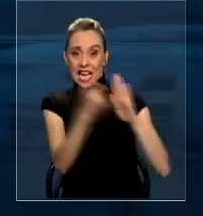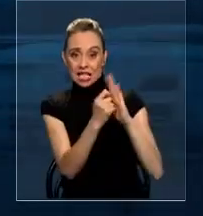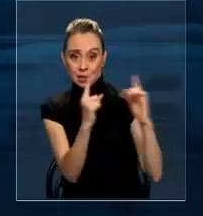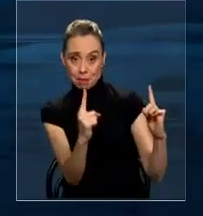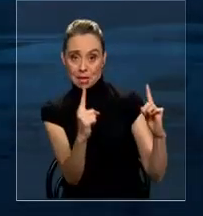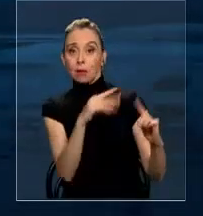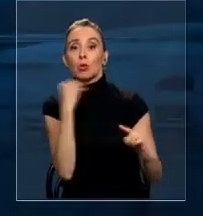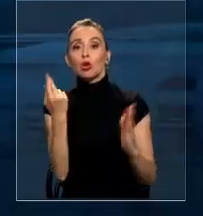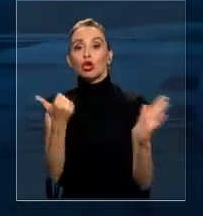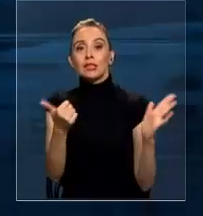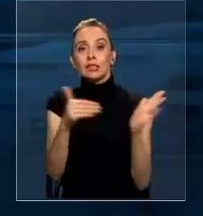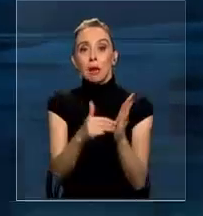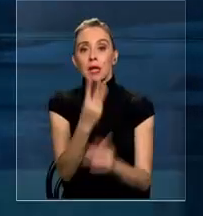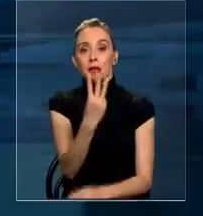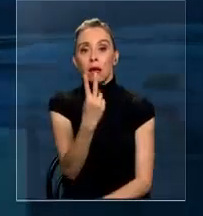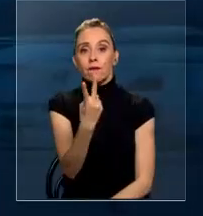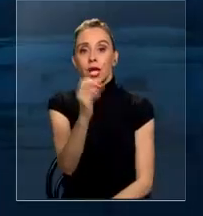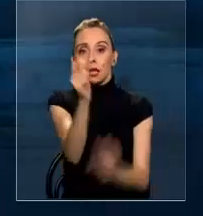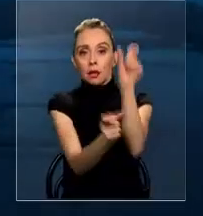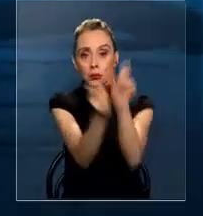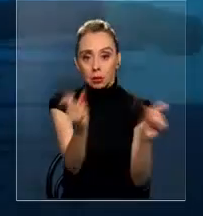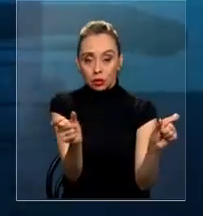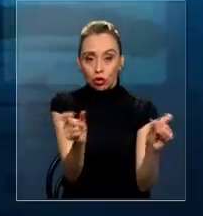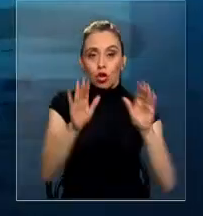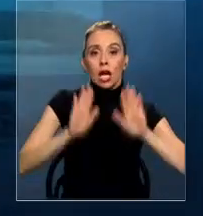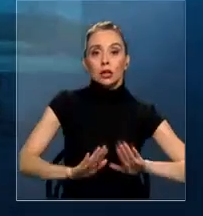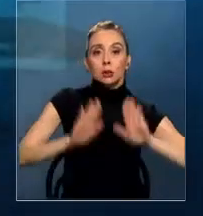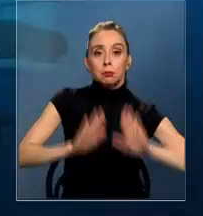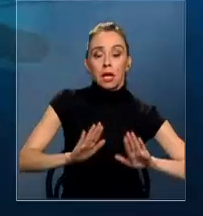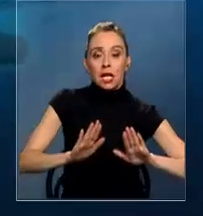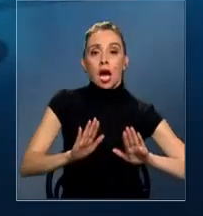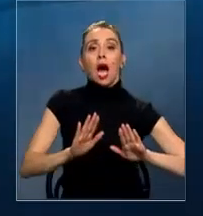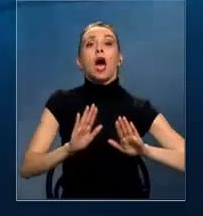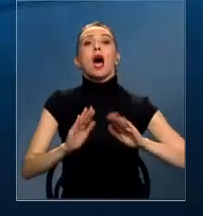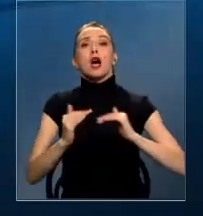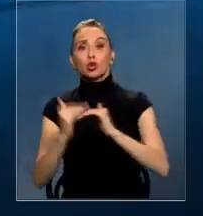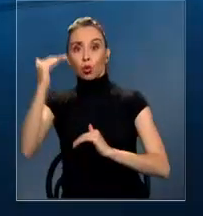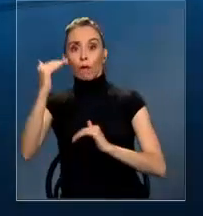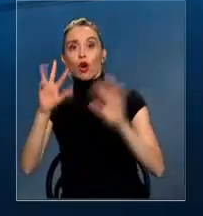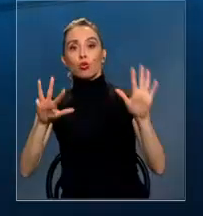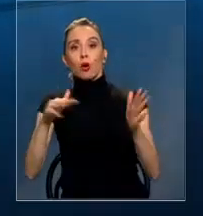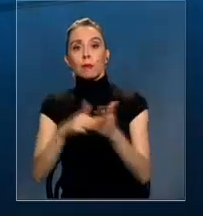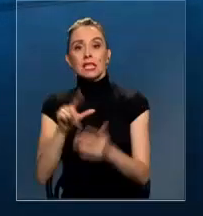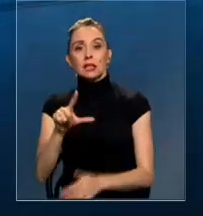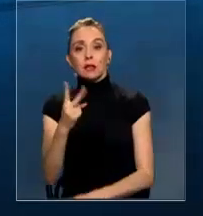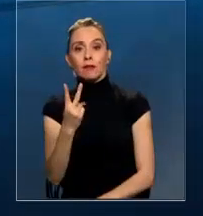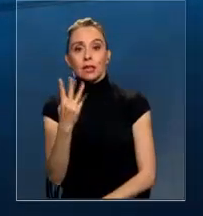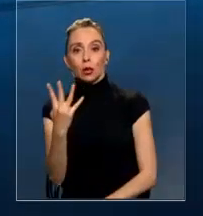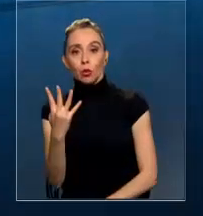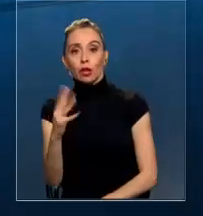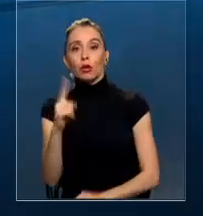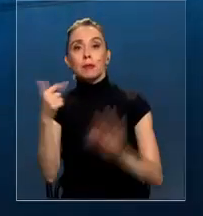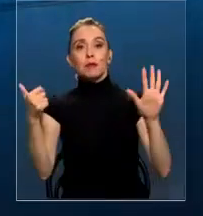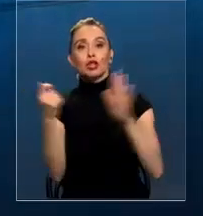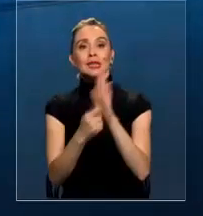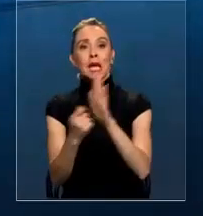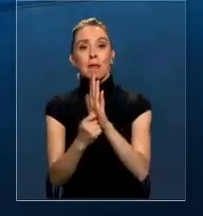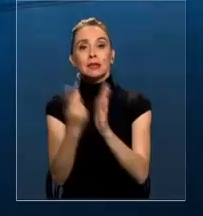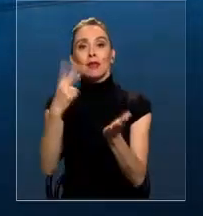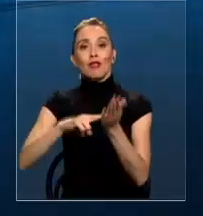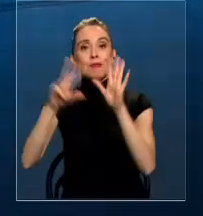murieron 6.320 personas, cifra que aumentó a 9.724 en el primer semestre